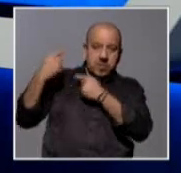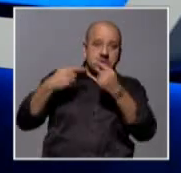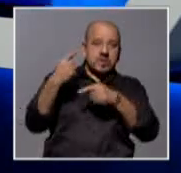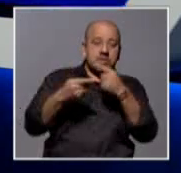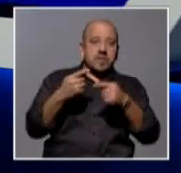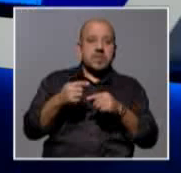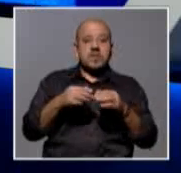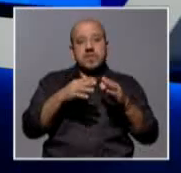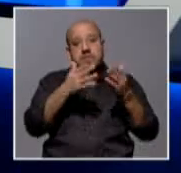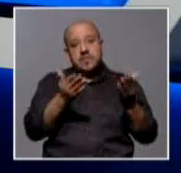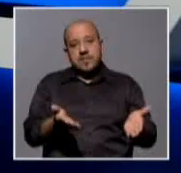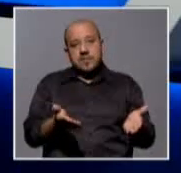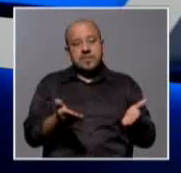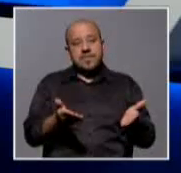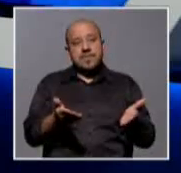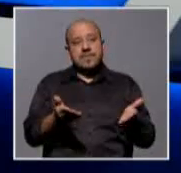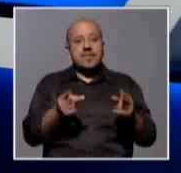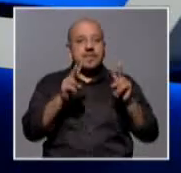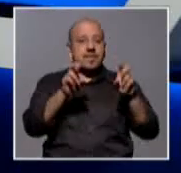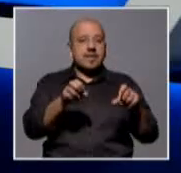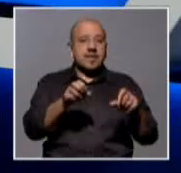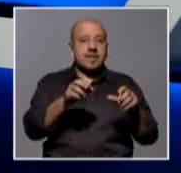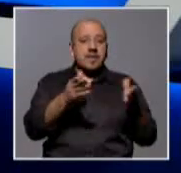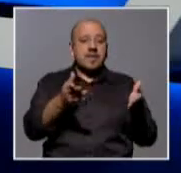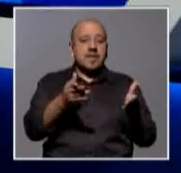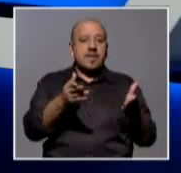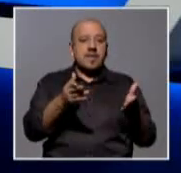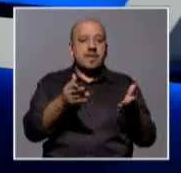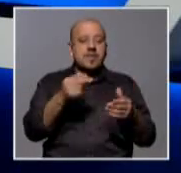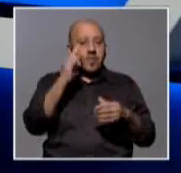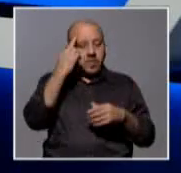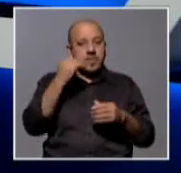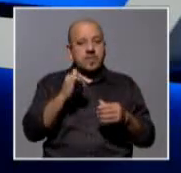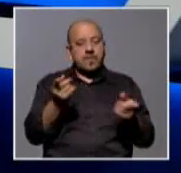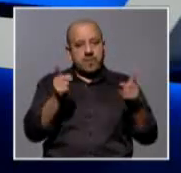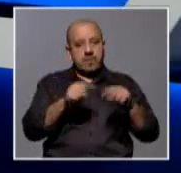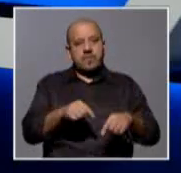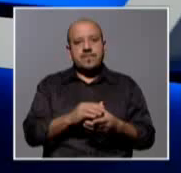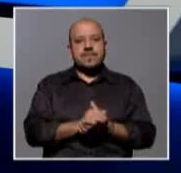atraviesa este pasado terrible de Uruguay. Ya volvemos.